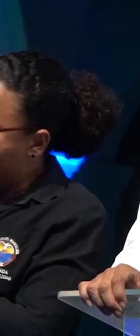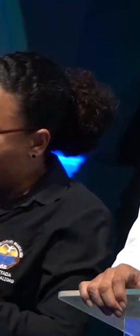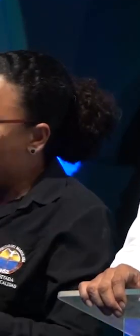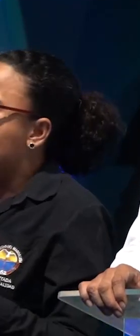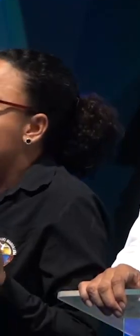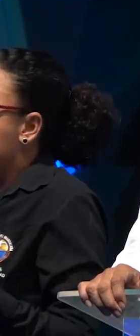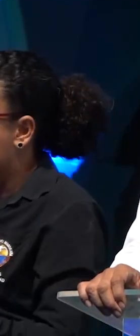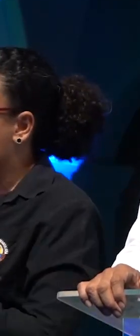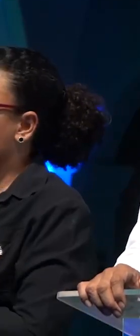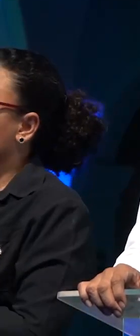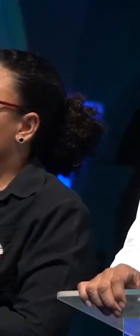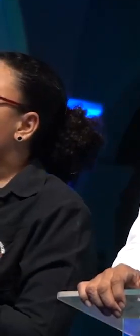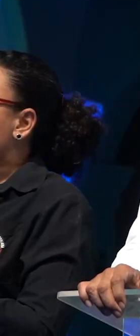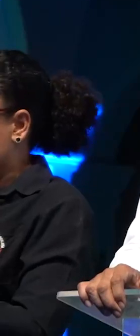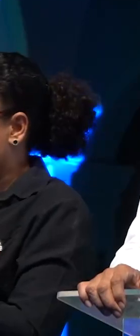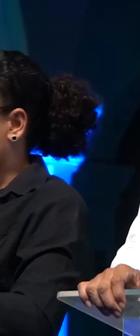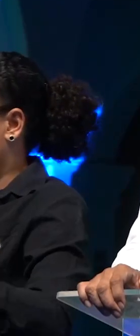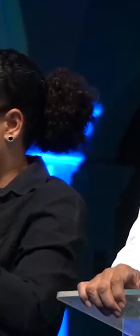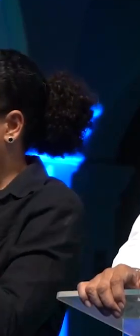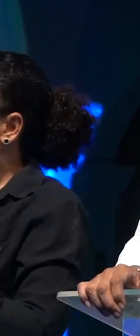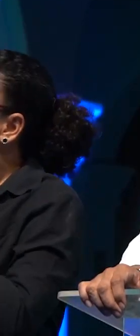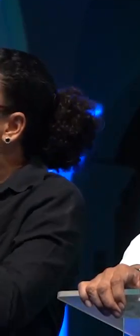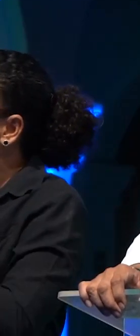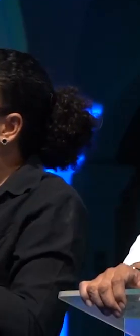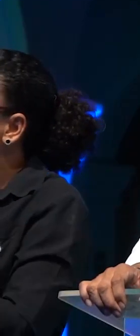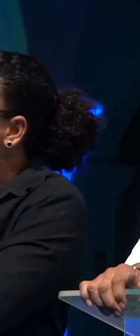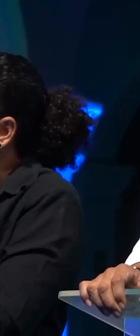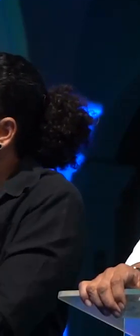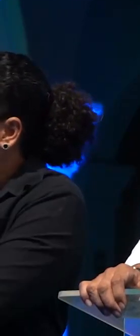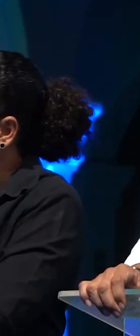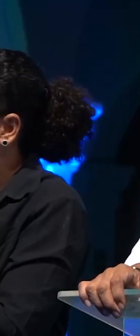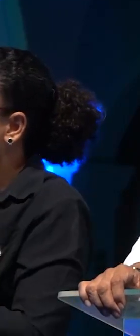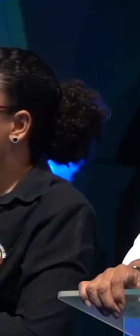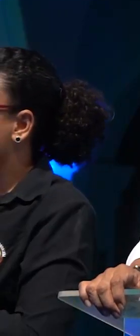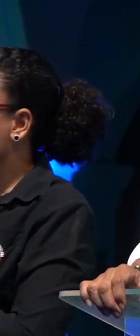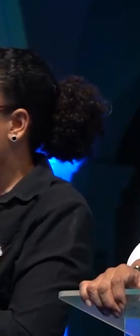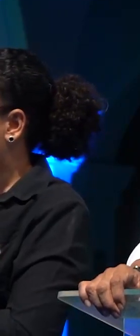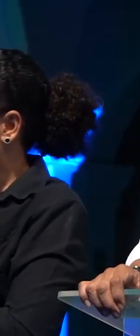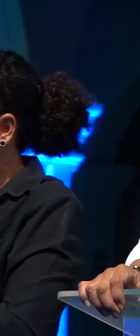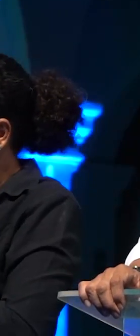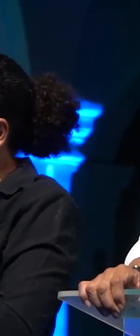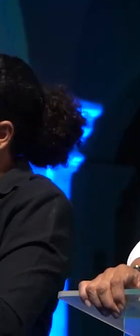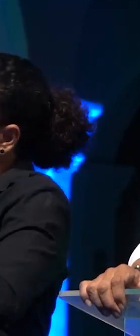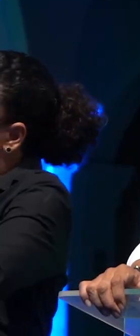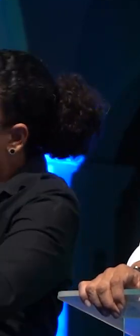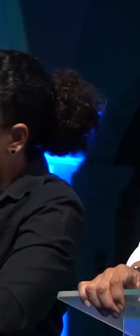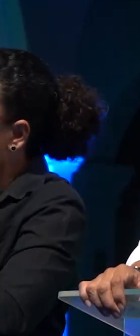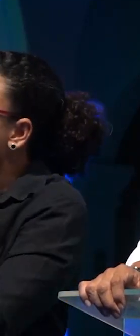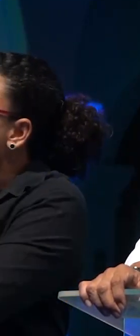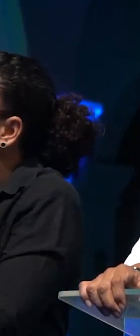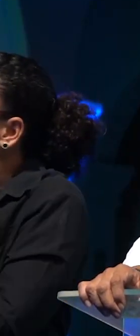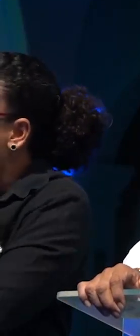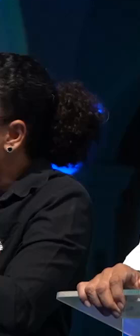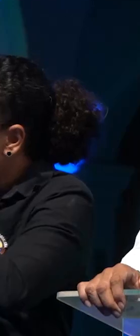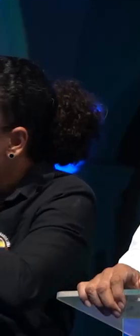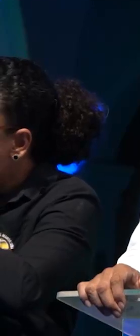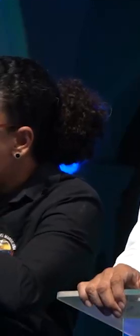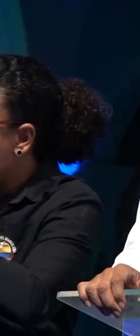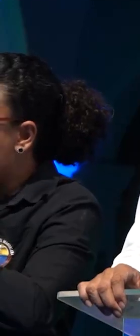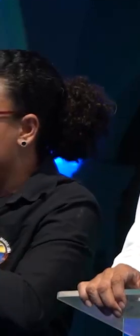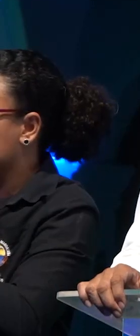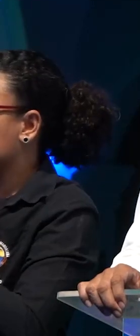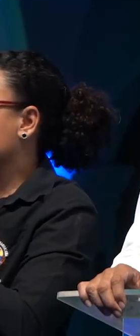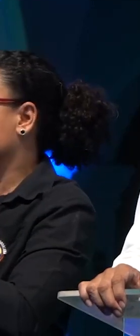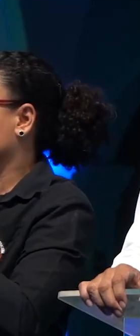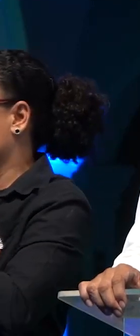hace parte del CEIMAR, un centro de excelencia que agrupa 11 universidades en torno al mar y queremos ser la Universidad de los Mares de Colombia. Pero la Universidad